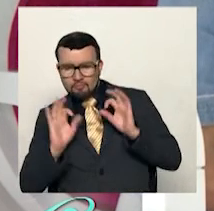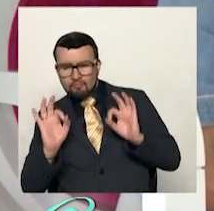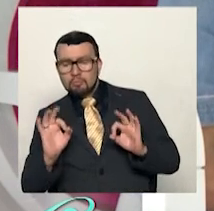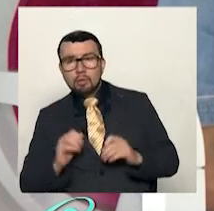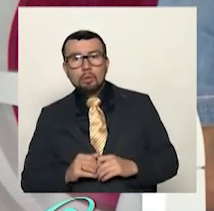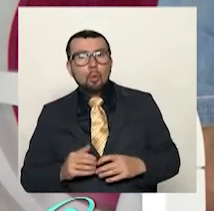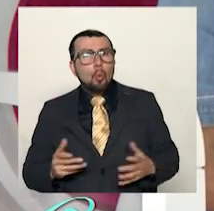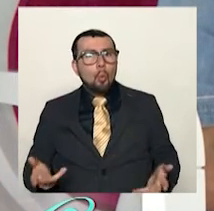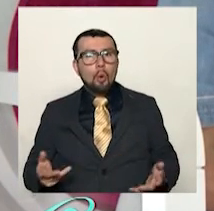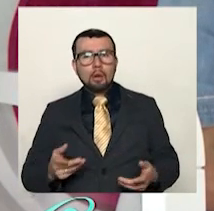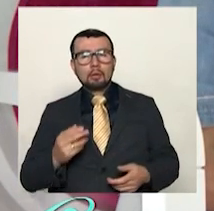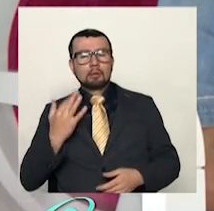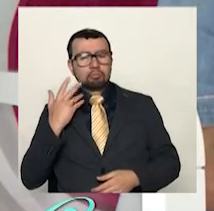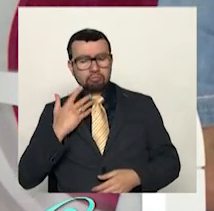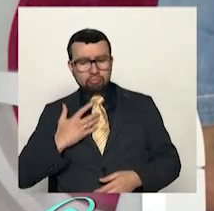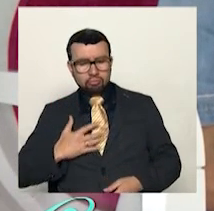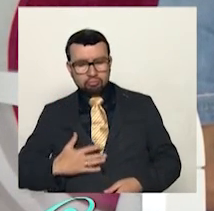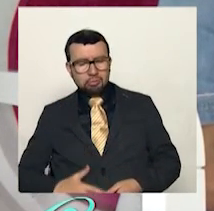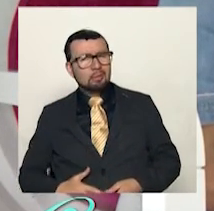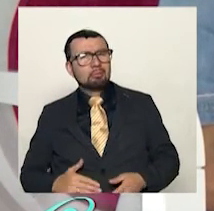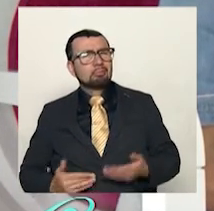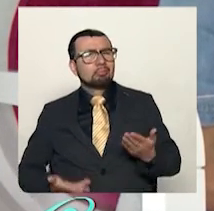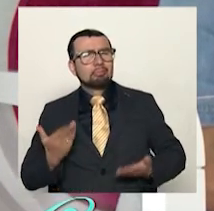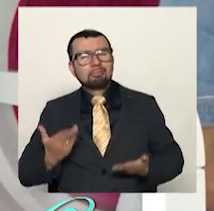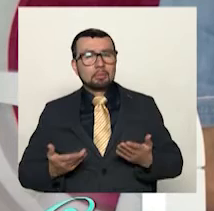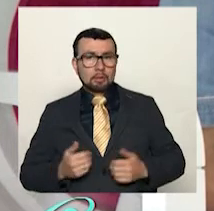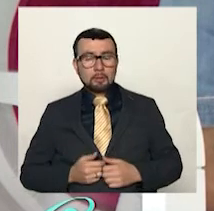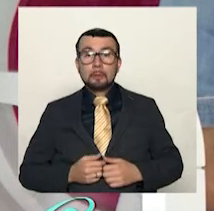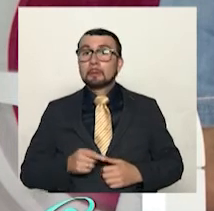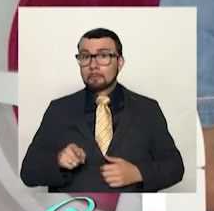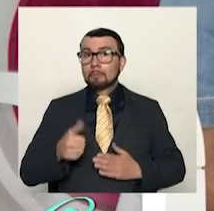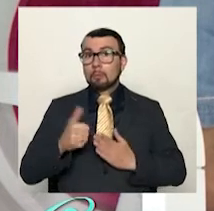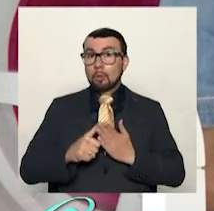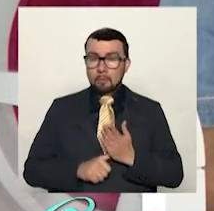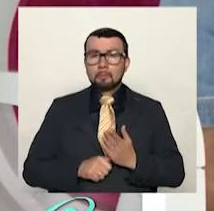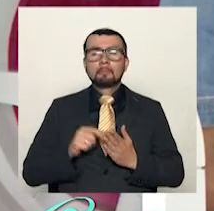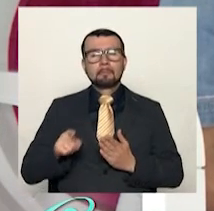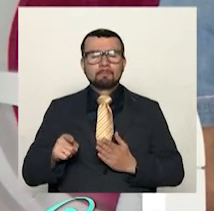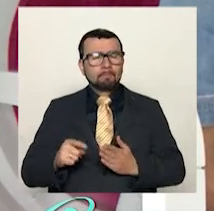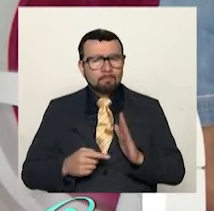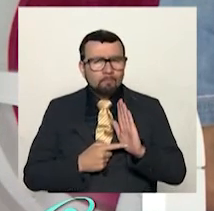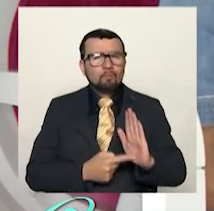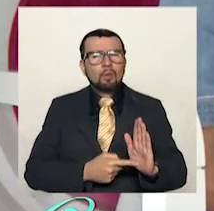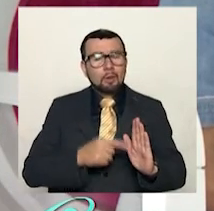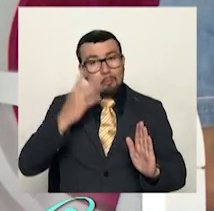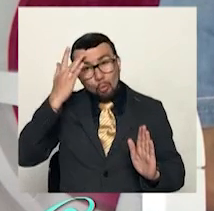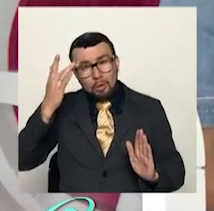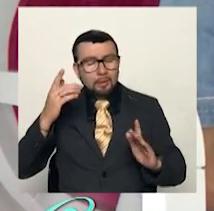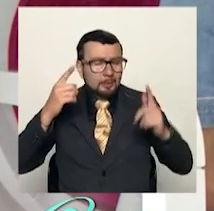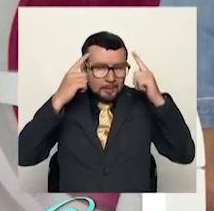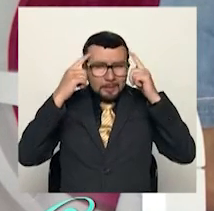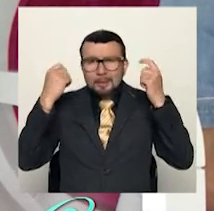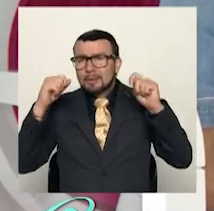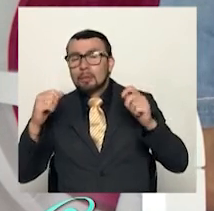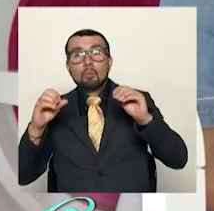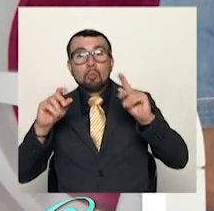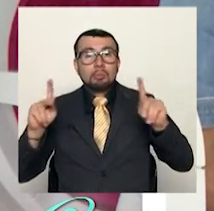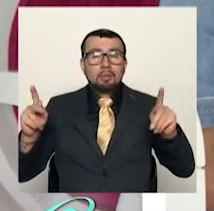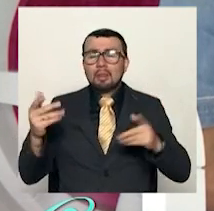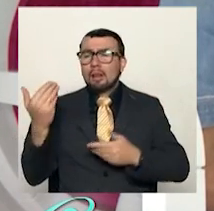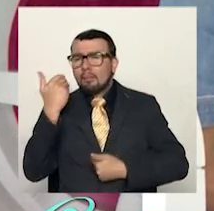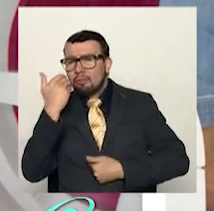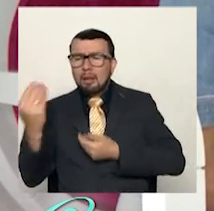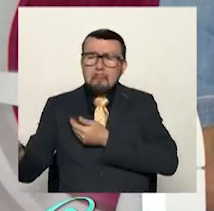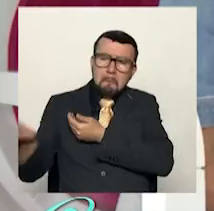paquete vascular? Es que son muchas las causas. Y este programa lo hacemos ante la angustia de ver tantos pacientes que nos llegan con